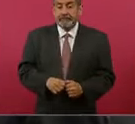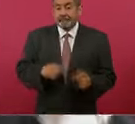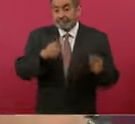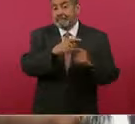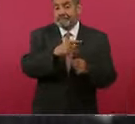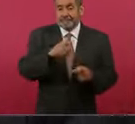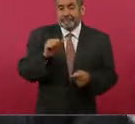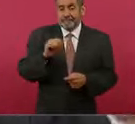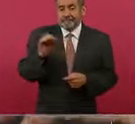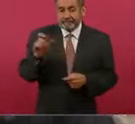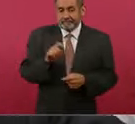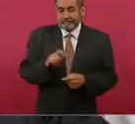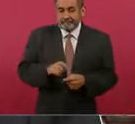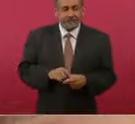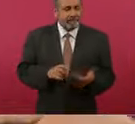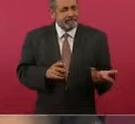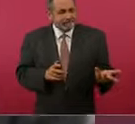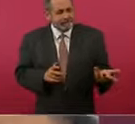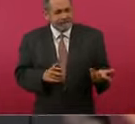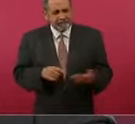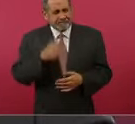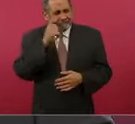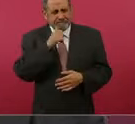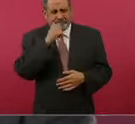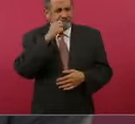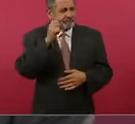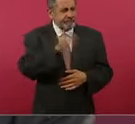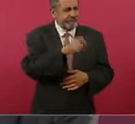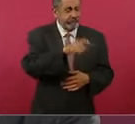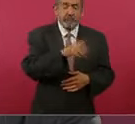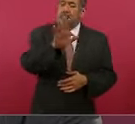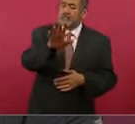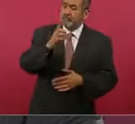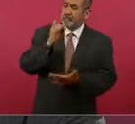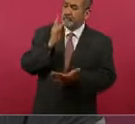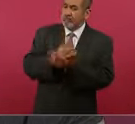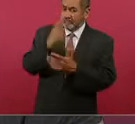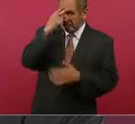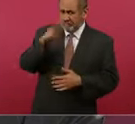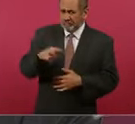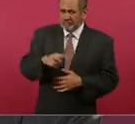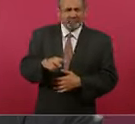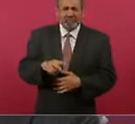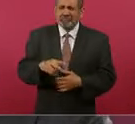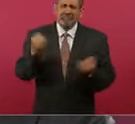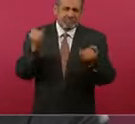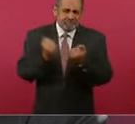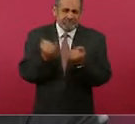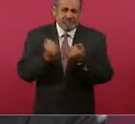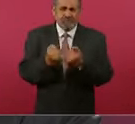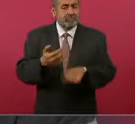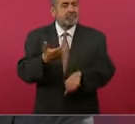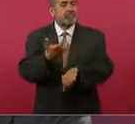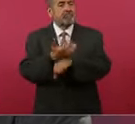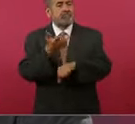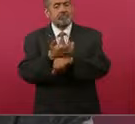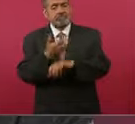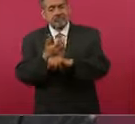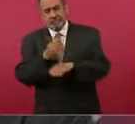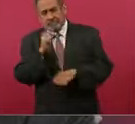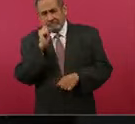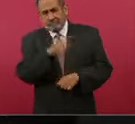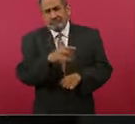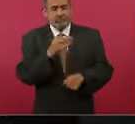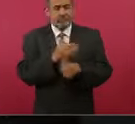Entonces, siempre apuestan a eso, ¿no? Pero no solo en México, en Estados Unidos ahora